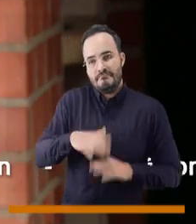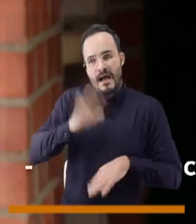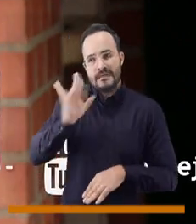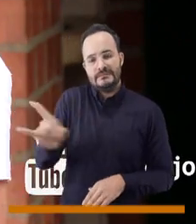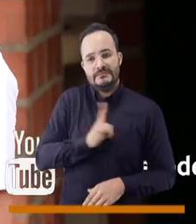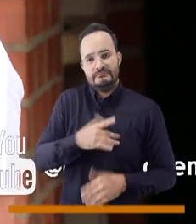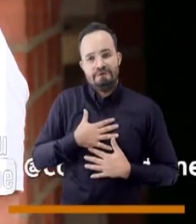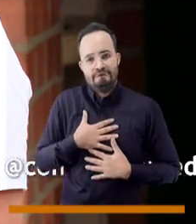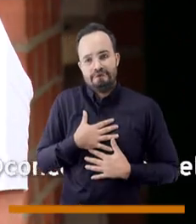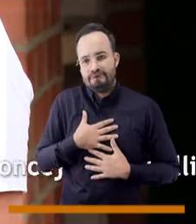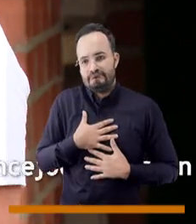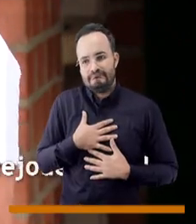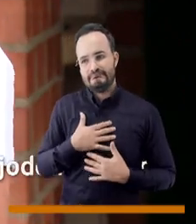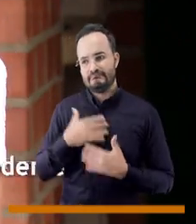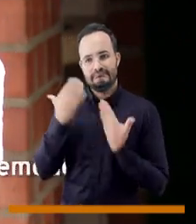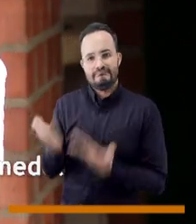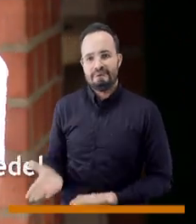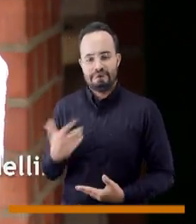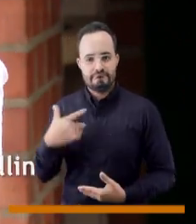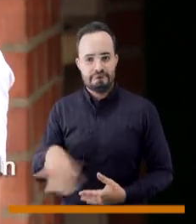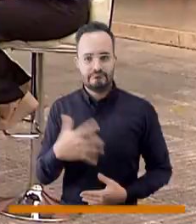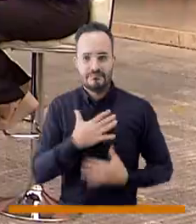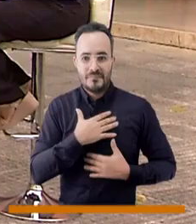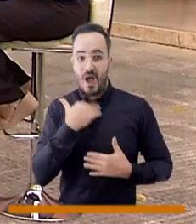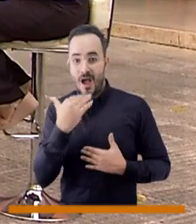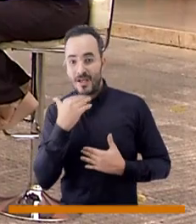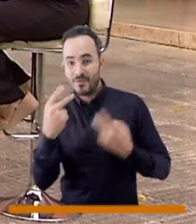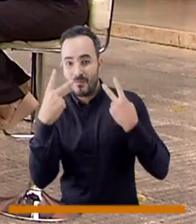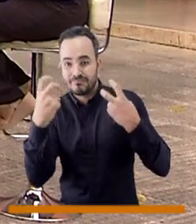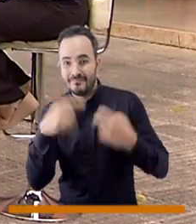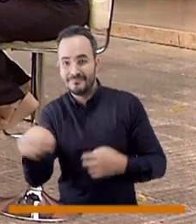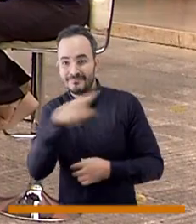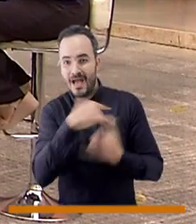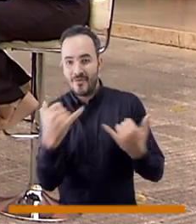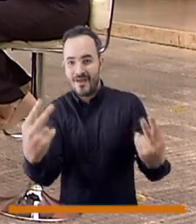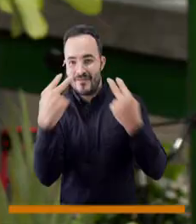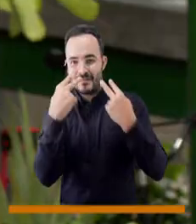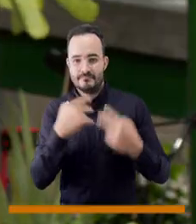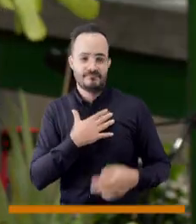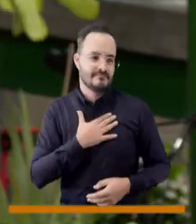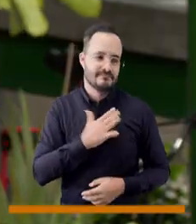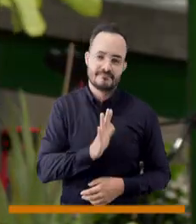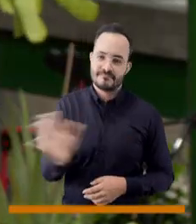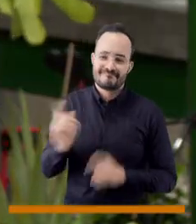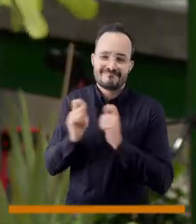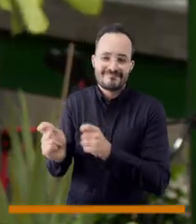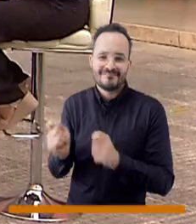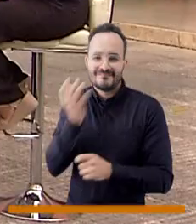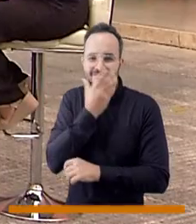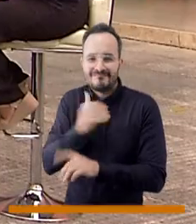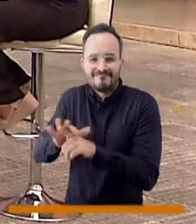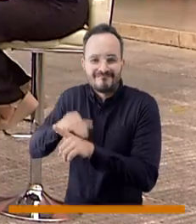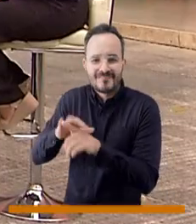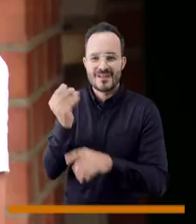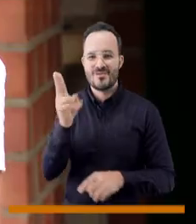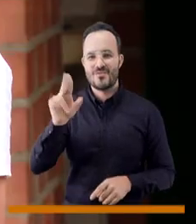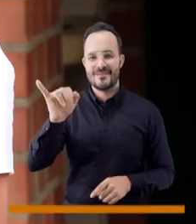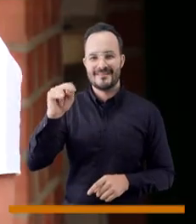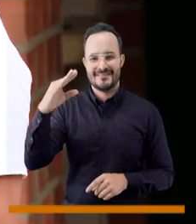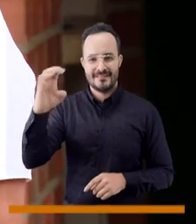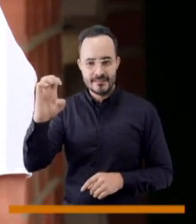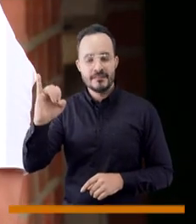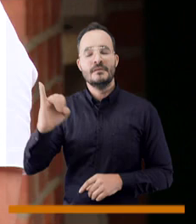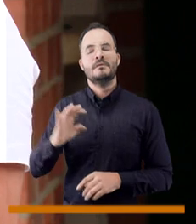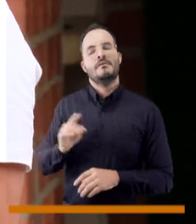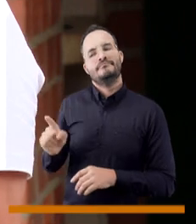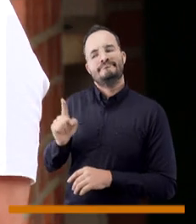María Camila es mi mayor inspiración, Quincy. Quincy, que en este momento me estará escuchando y que seguramente ha sido la gran gestora